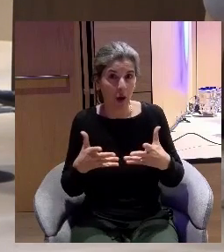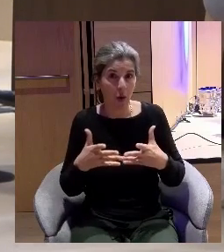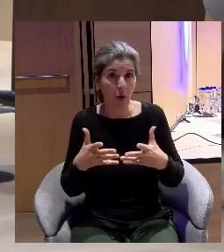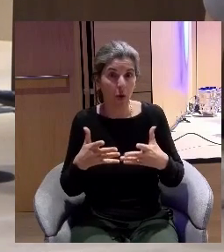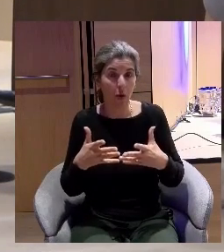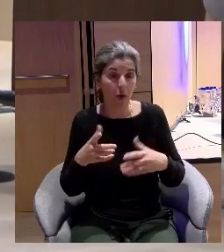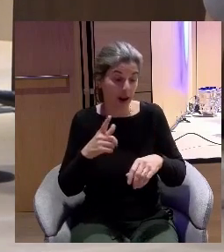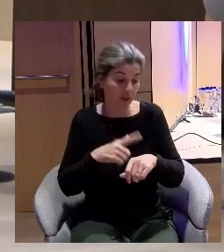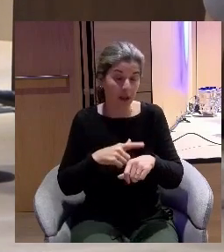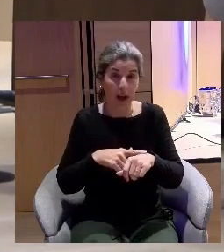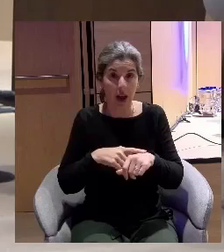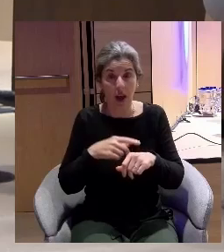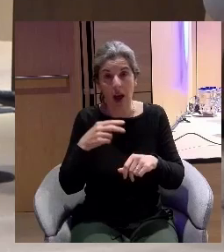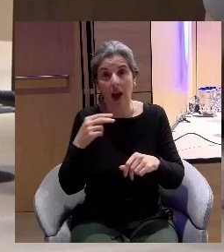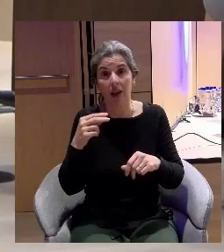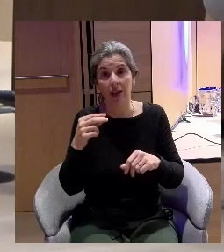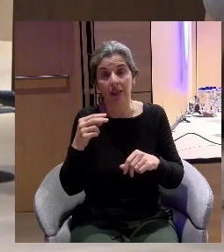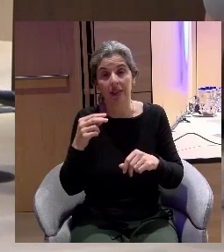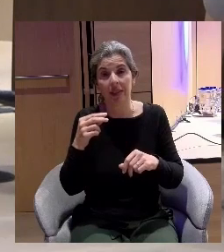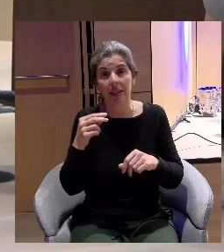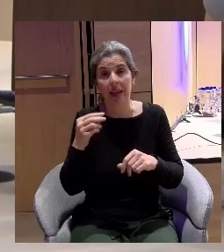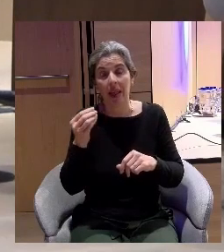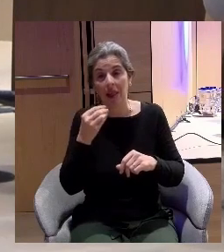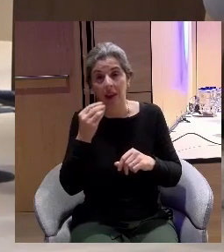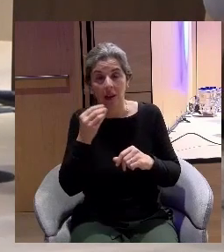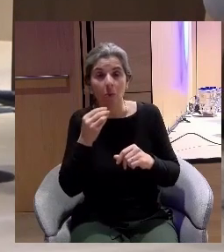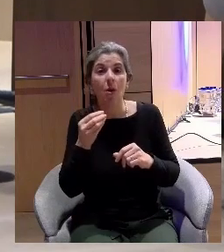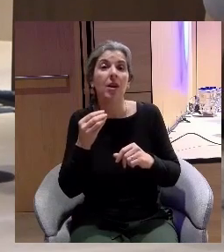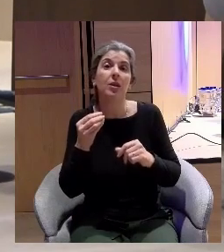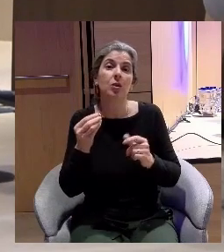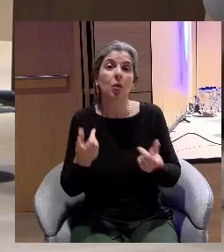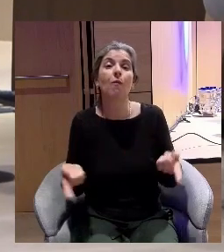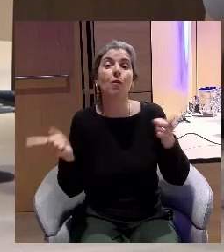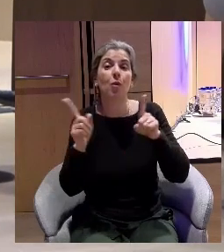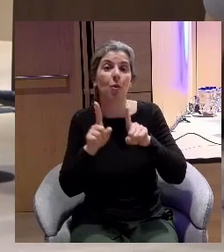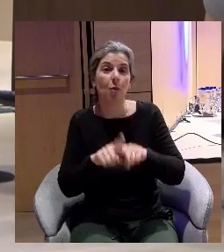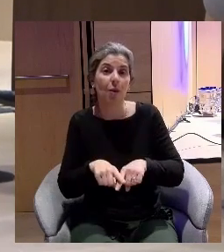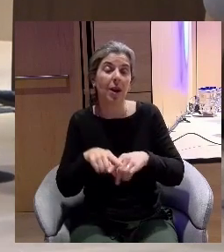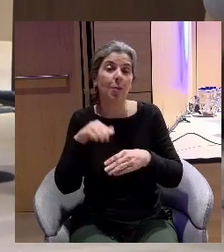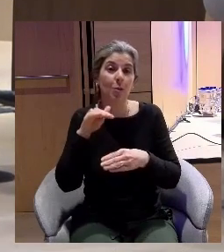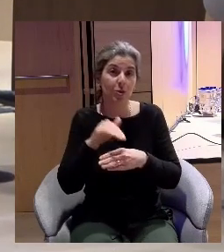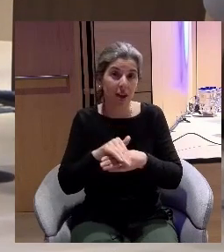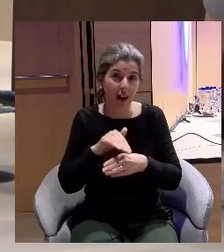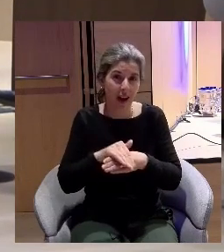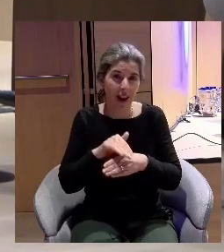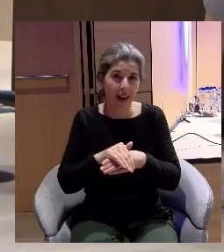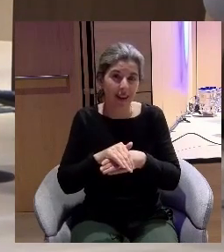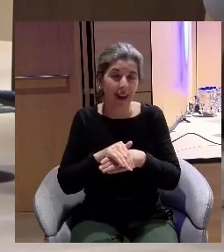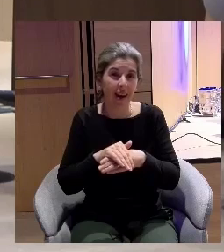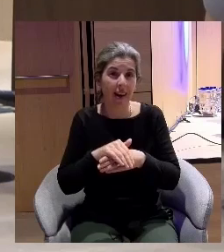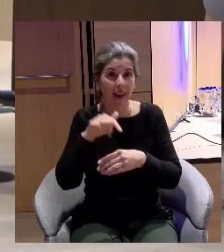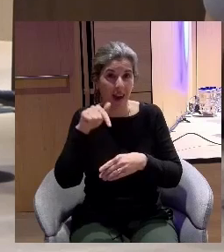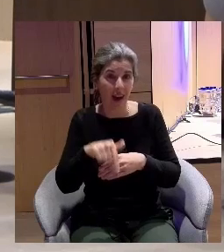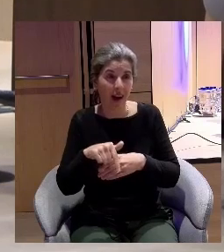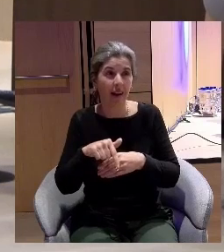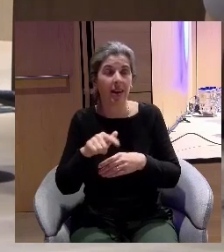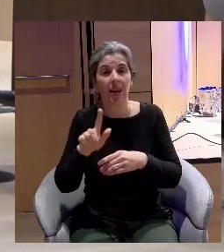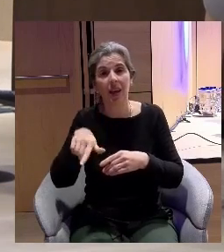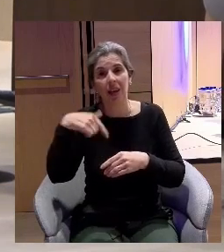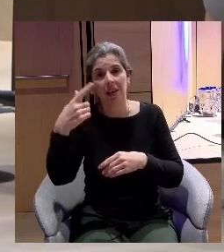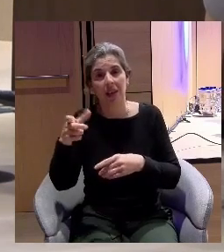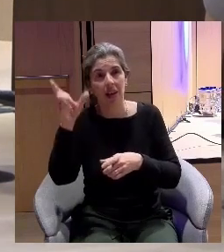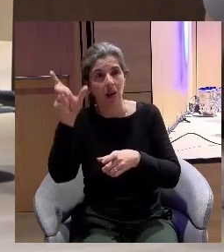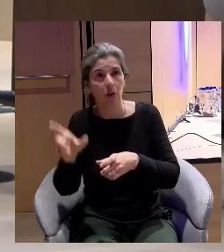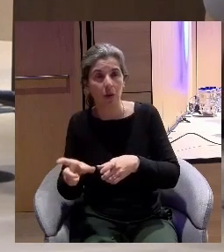almuerzo y retomamos en la tarde, tanto aquí en las distintas salas como en el edificio anexo de la Torre